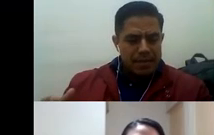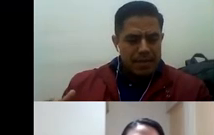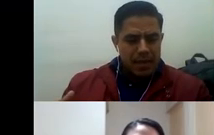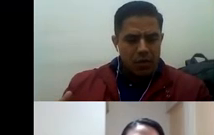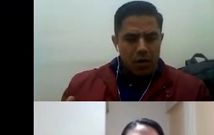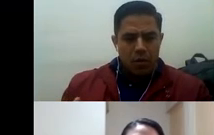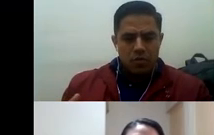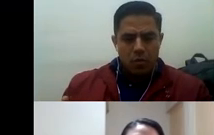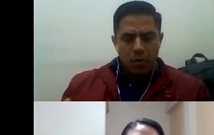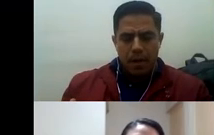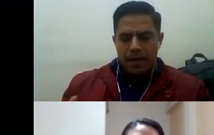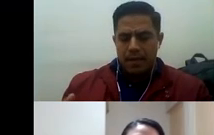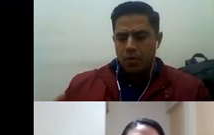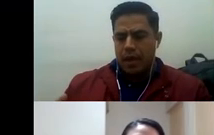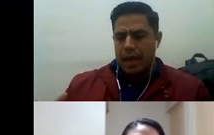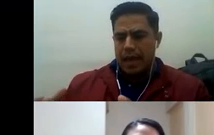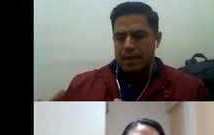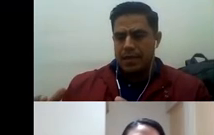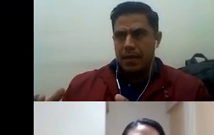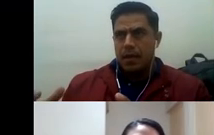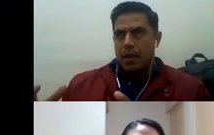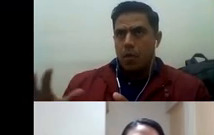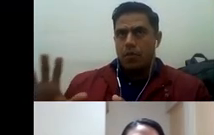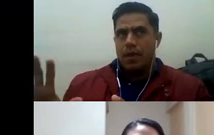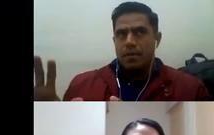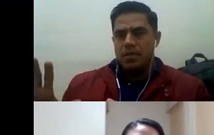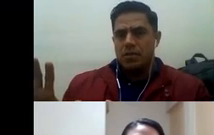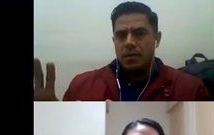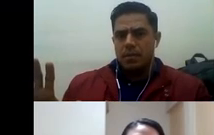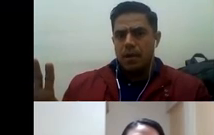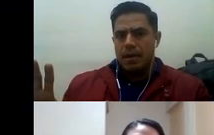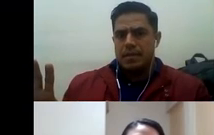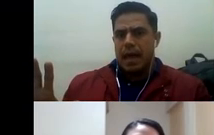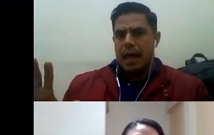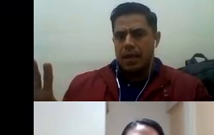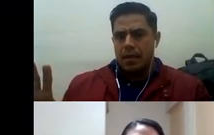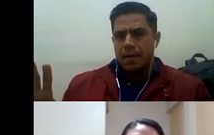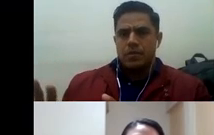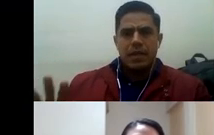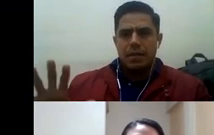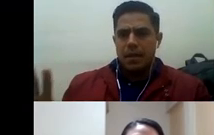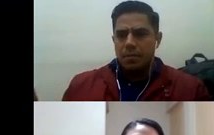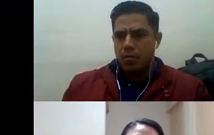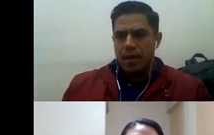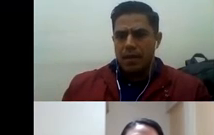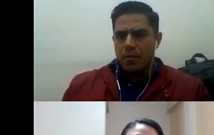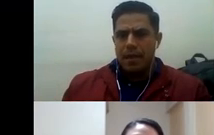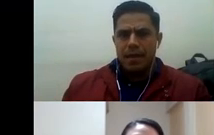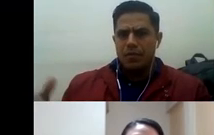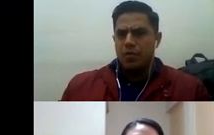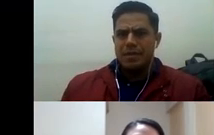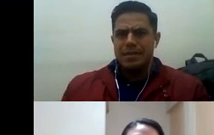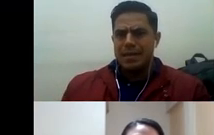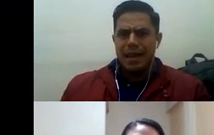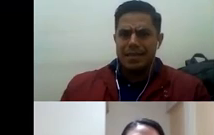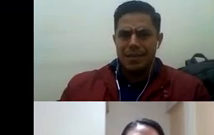ese taller, lo recuerdo muy padre, porque la gente, cuando ya dimensiona bien el problema, dices, ¡ay! O sea, el tema de ir por un plan de movilidad no